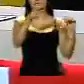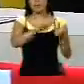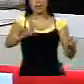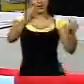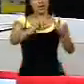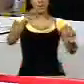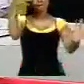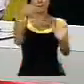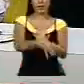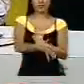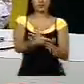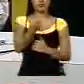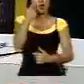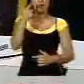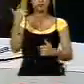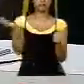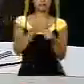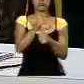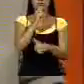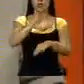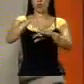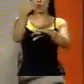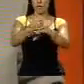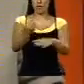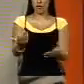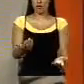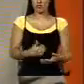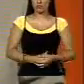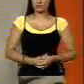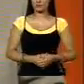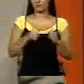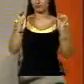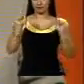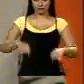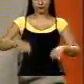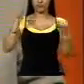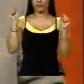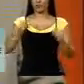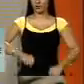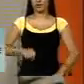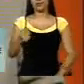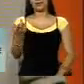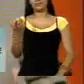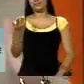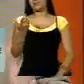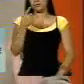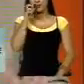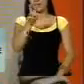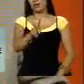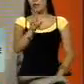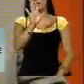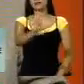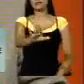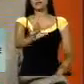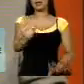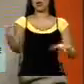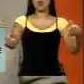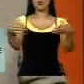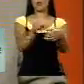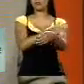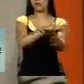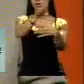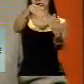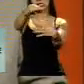detener a los actores. Bueno, por otro lado, el presidente Chávez estima que para el 2021 Venezuela puede duplicar su